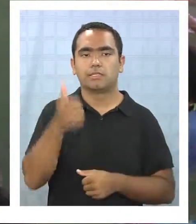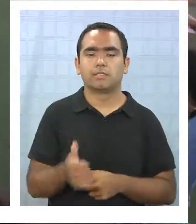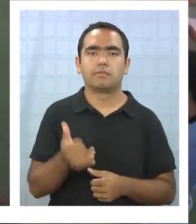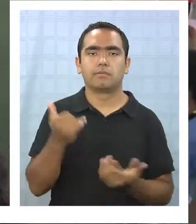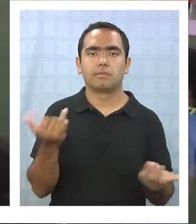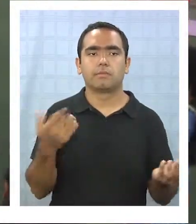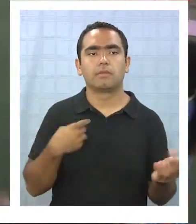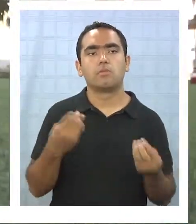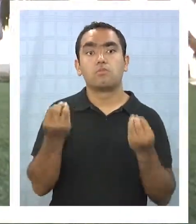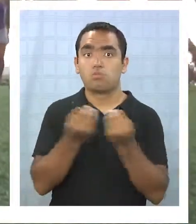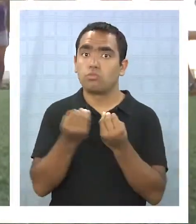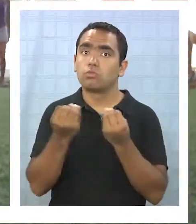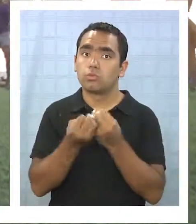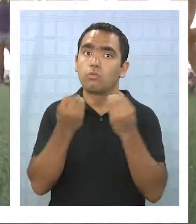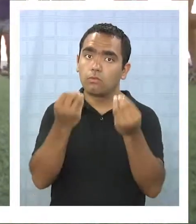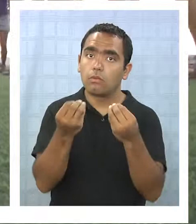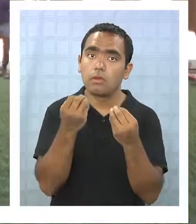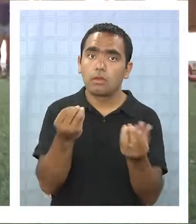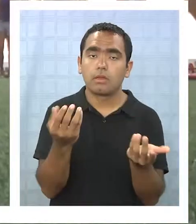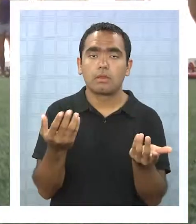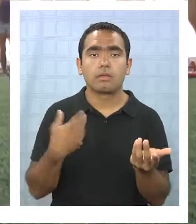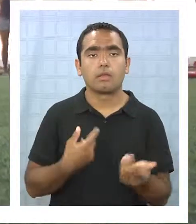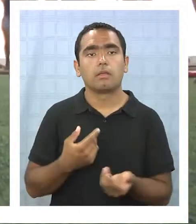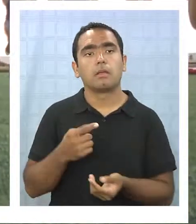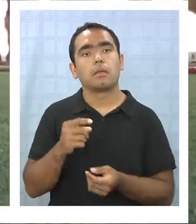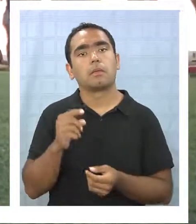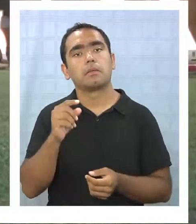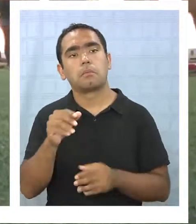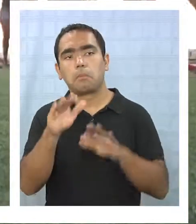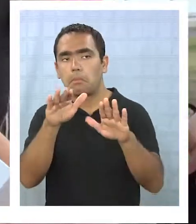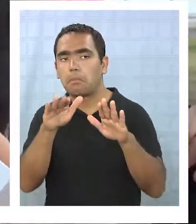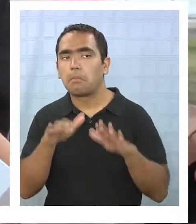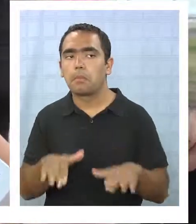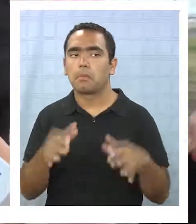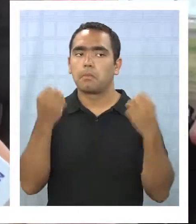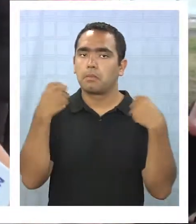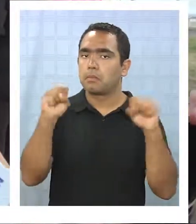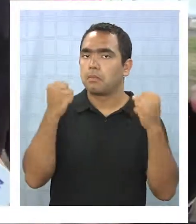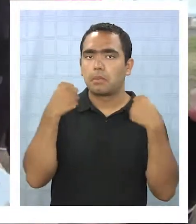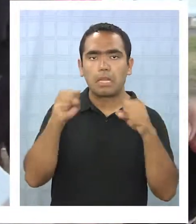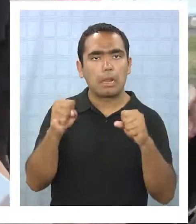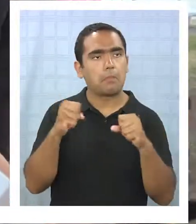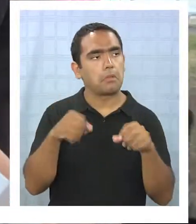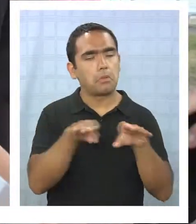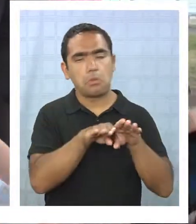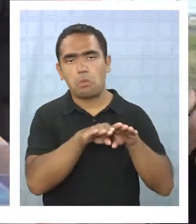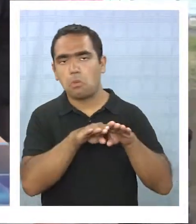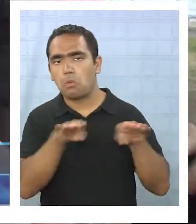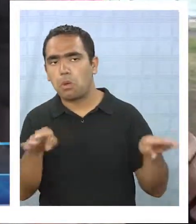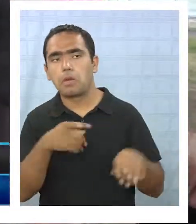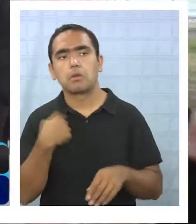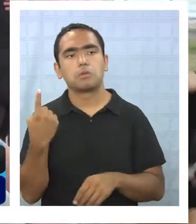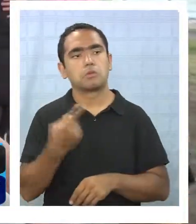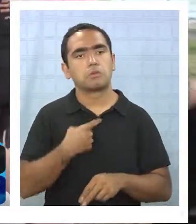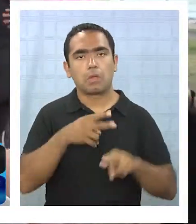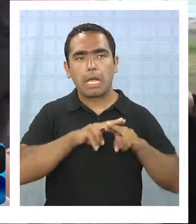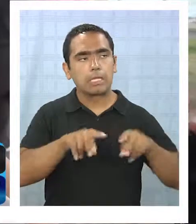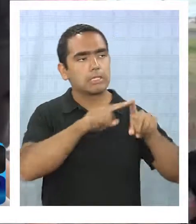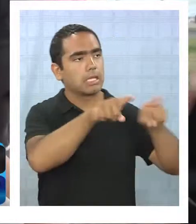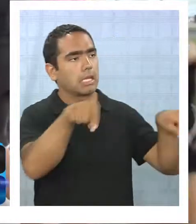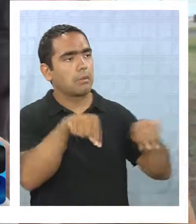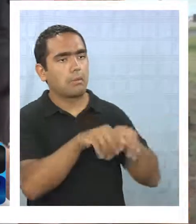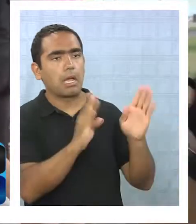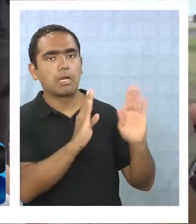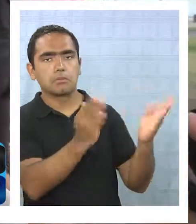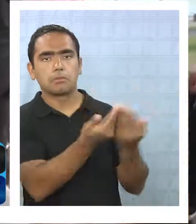muchas ventajas, en primer lugar, es el mismo entrenamiento que nosotros hacemos en el